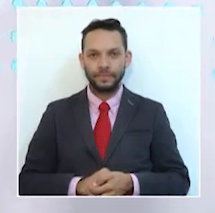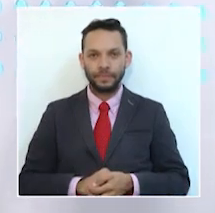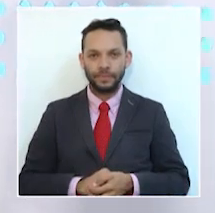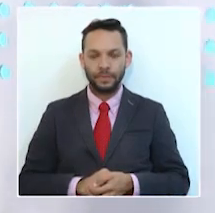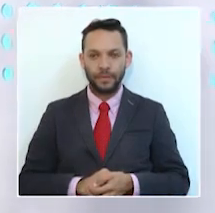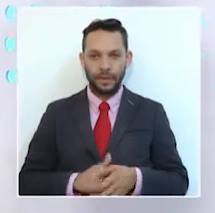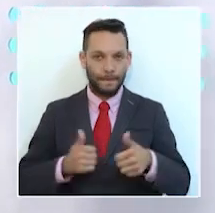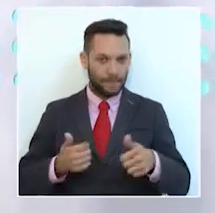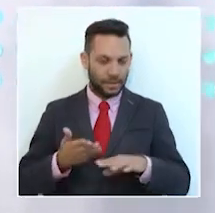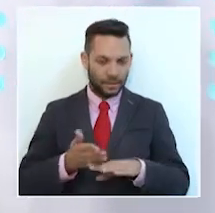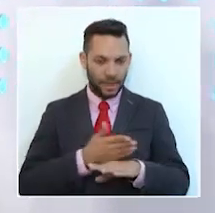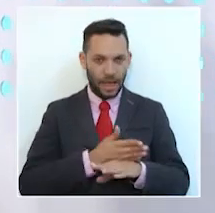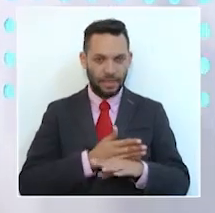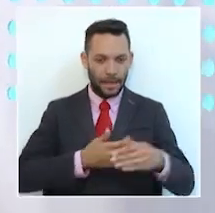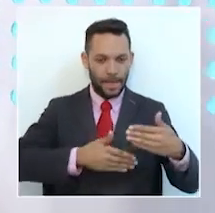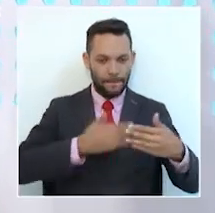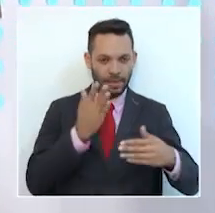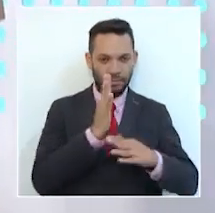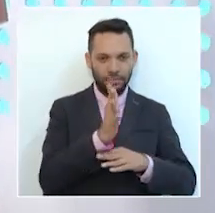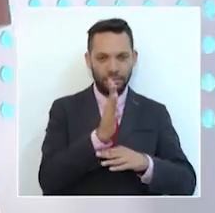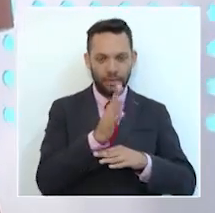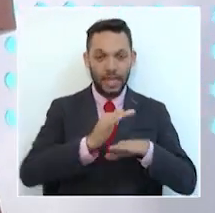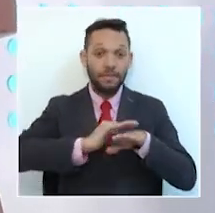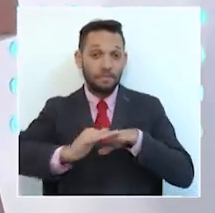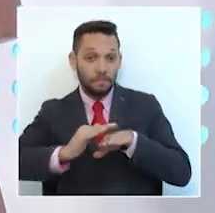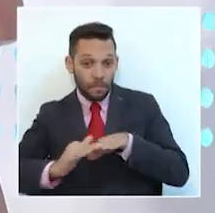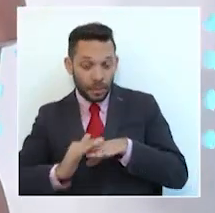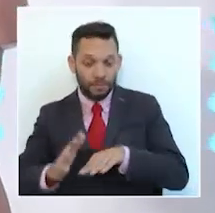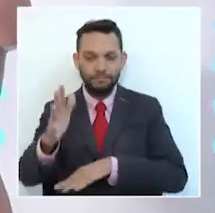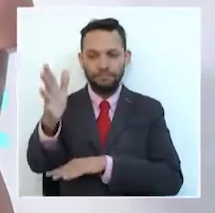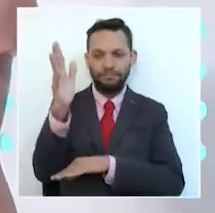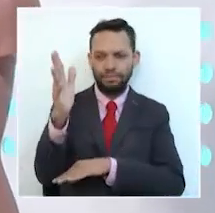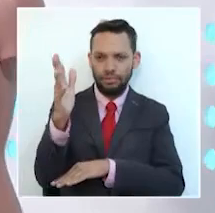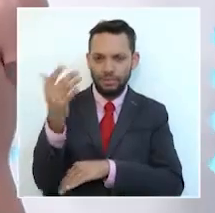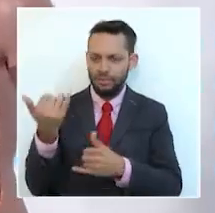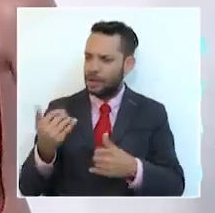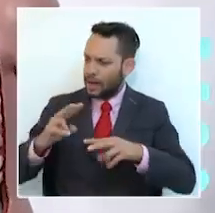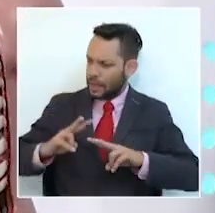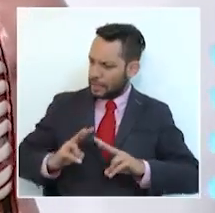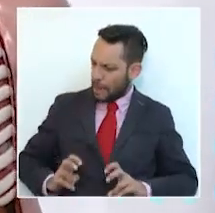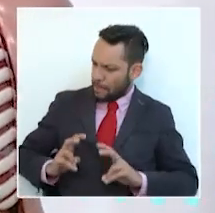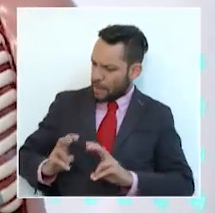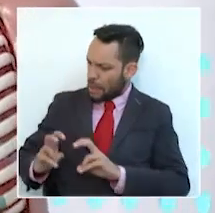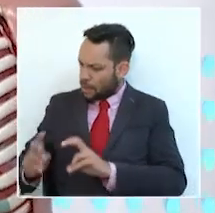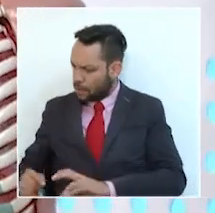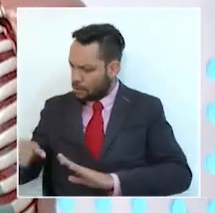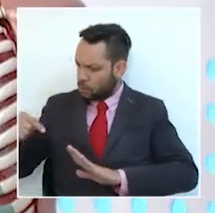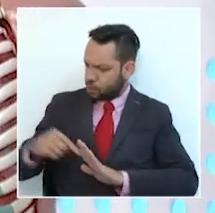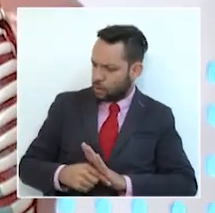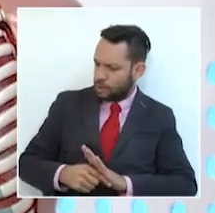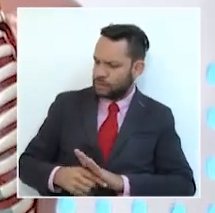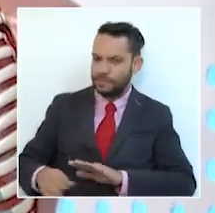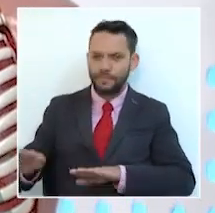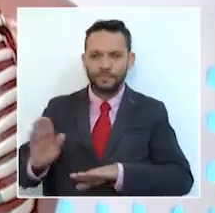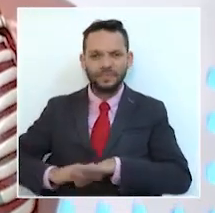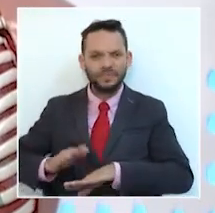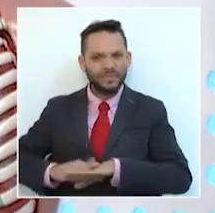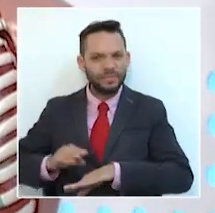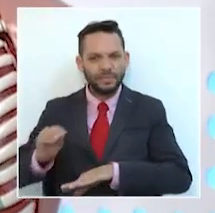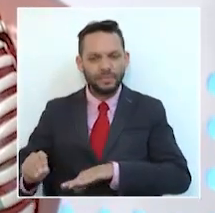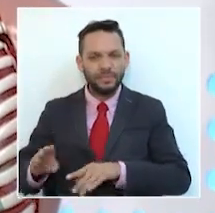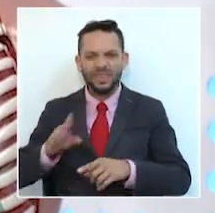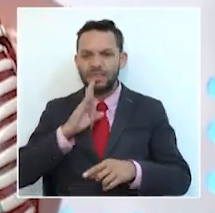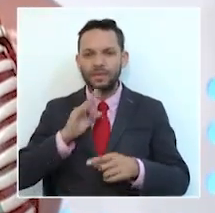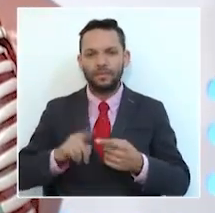bueno ahí estaba la introducción de este congreso pero hay mucho tema y el doctor josé luís nos va a hablar un poco de